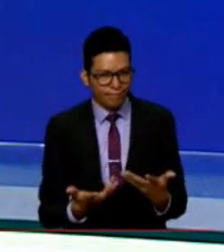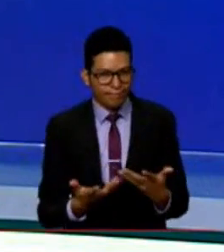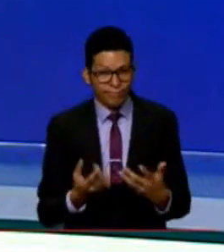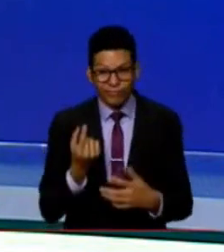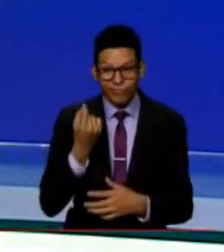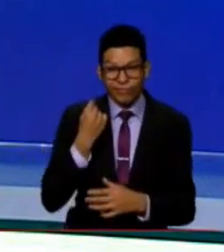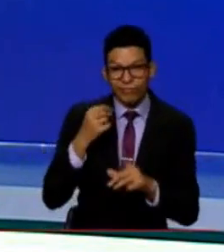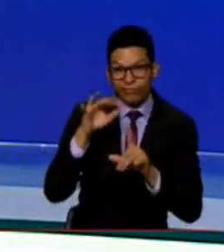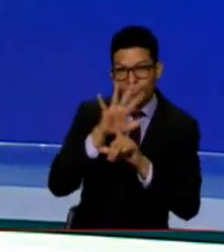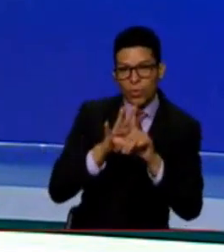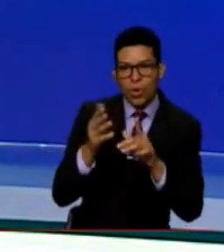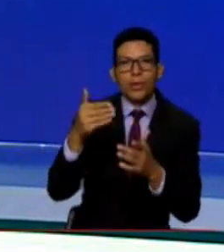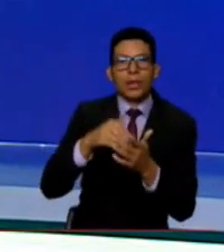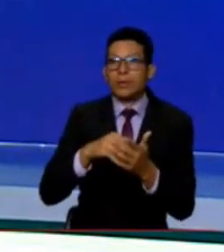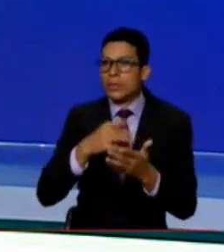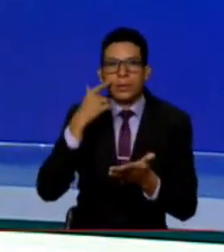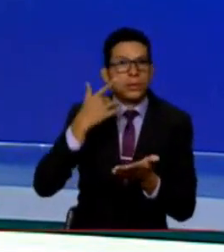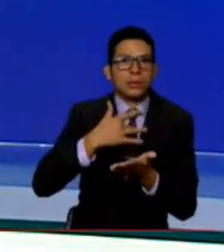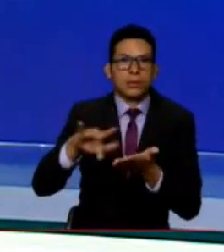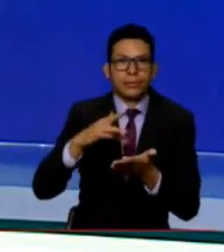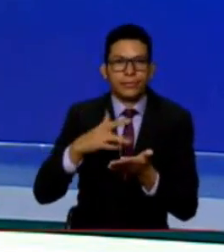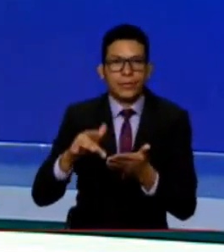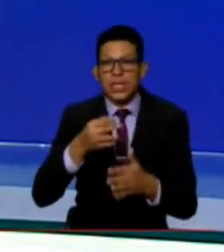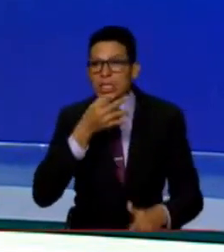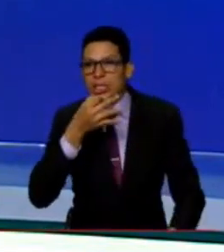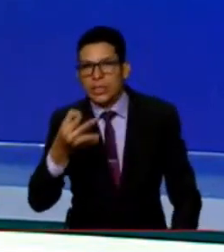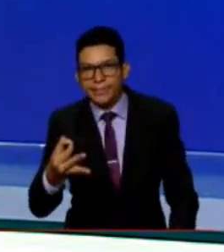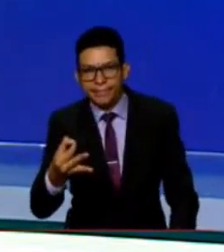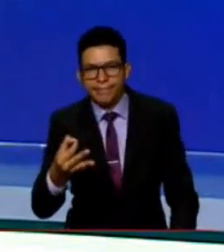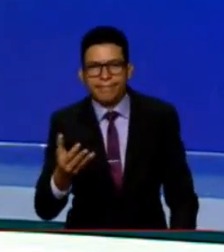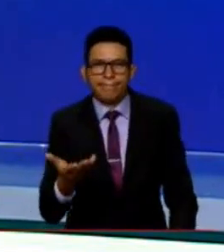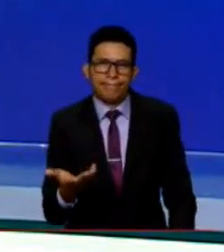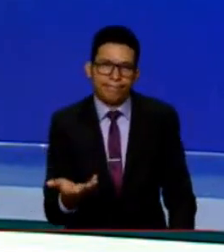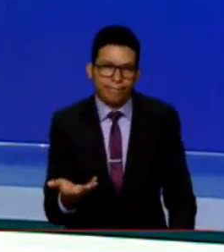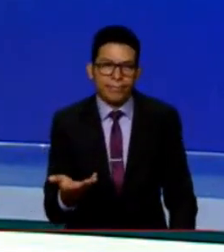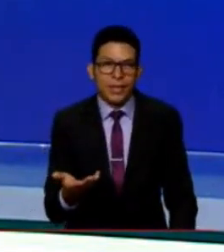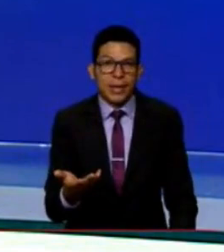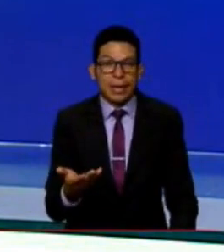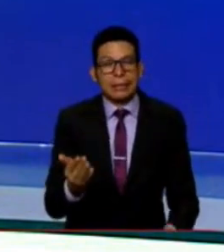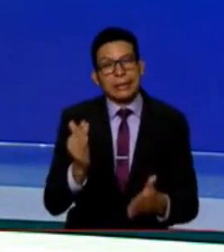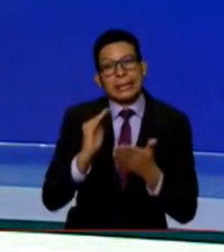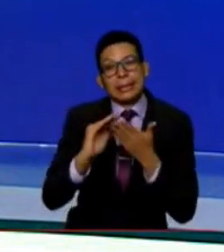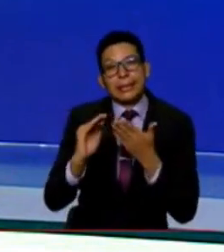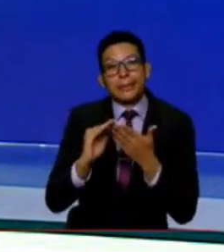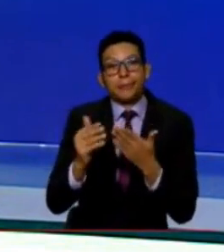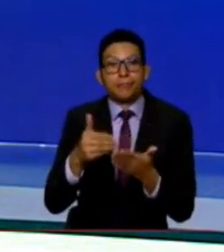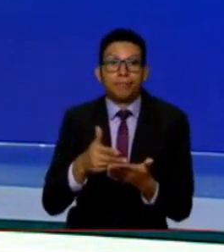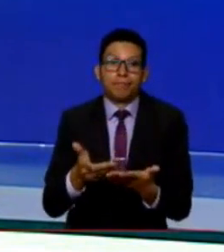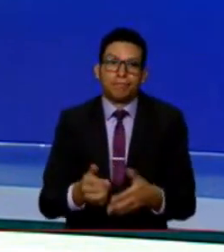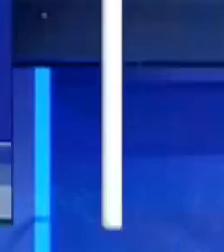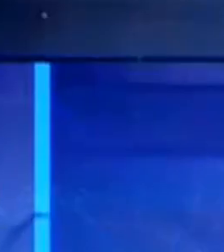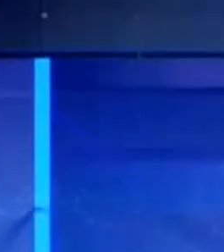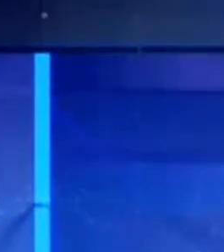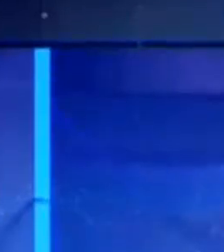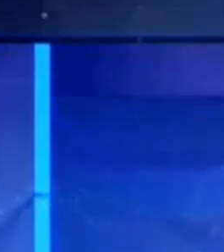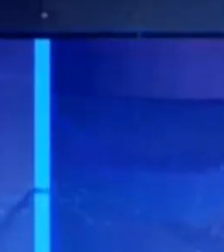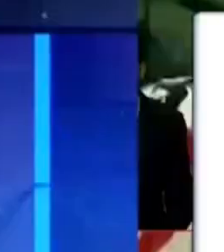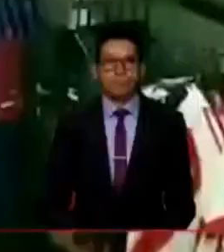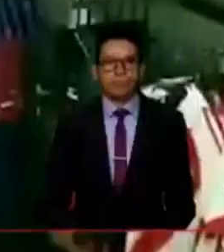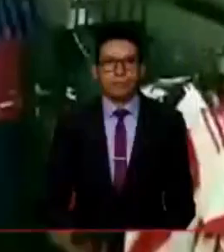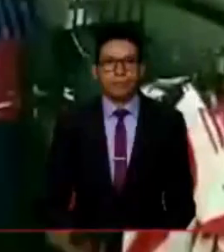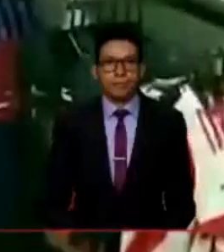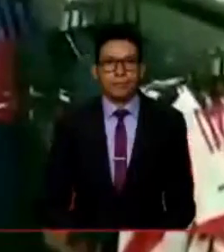video de nuevo generó falsas alertas y denuncias. Los implicados salieron a disculparse.